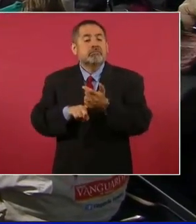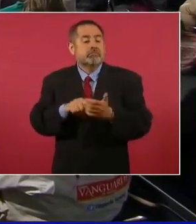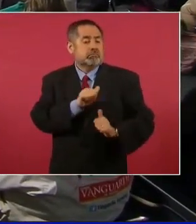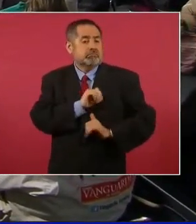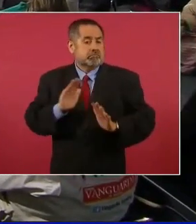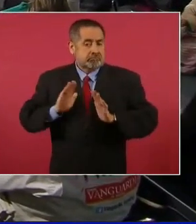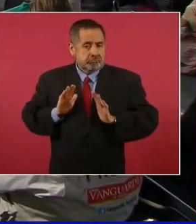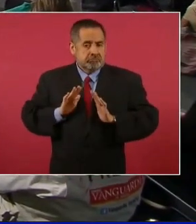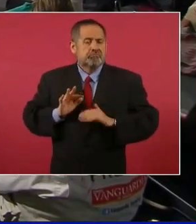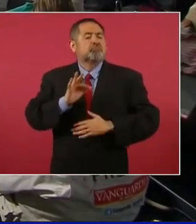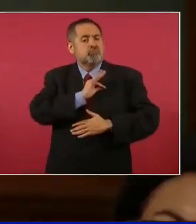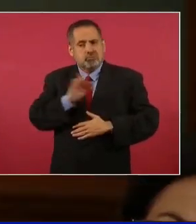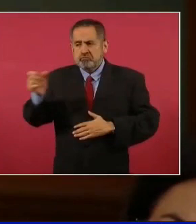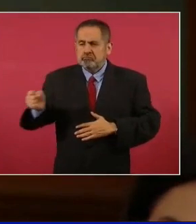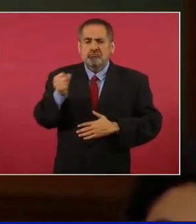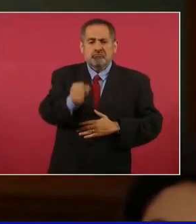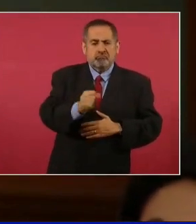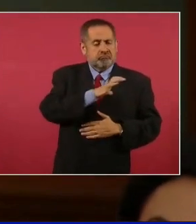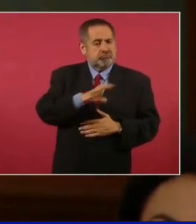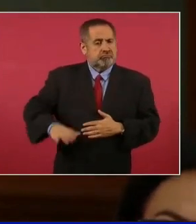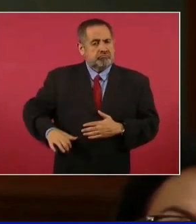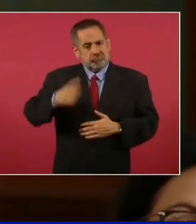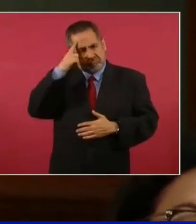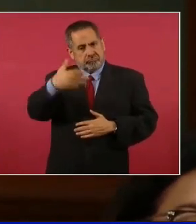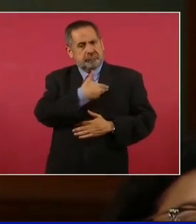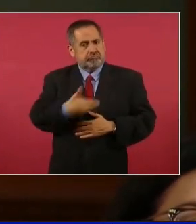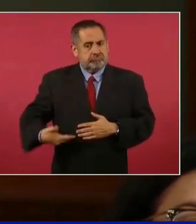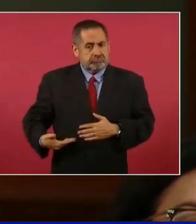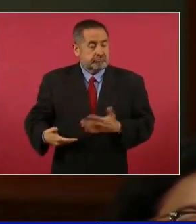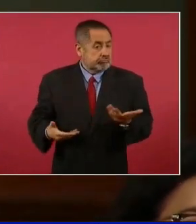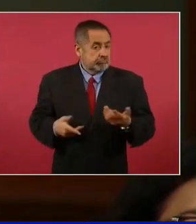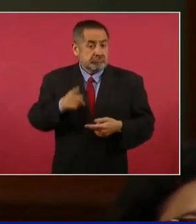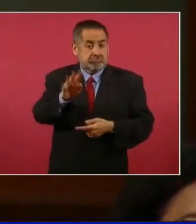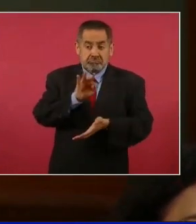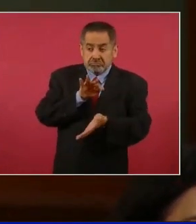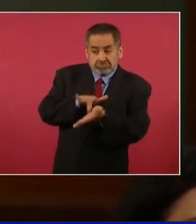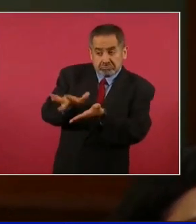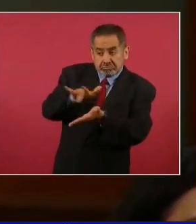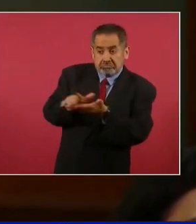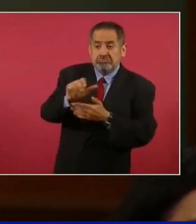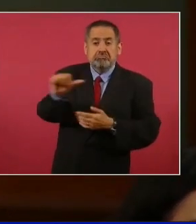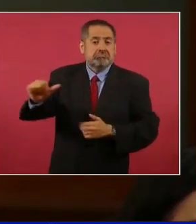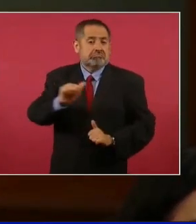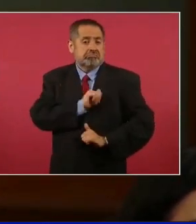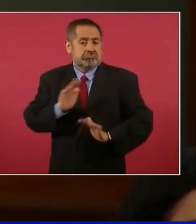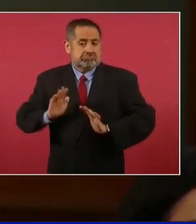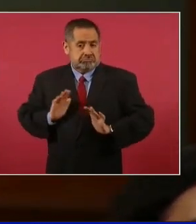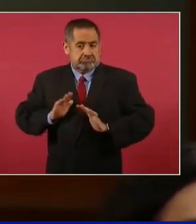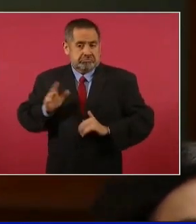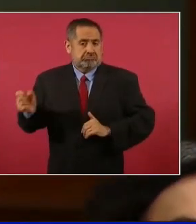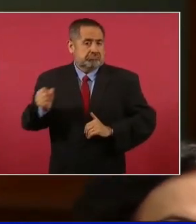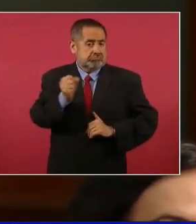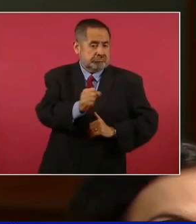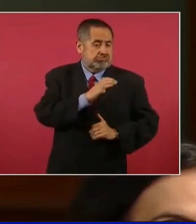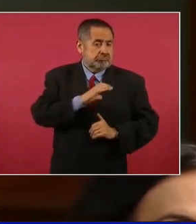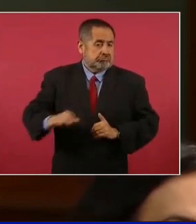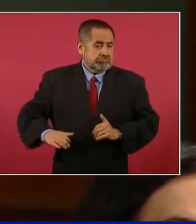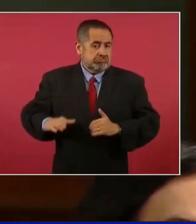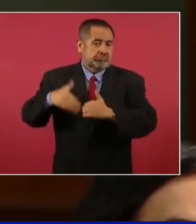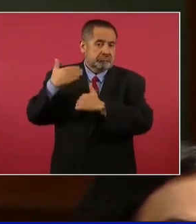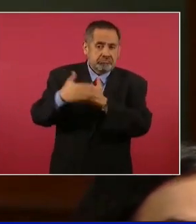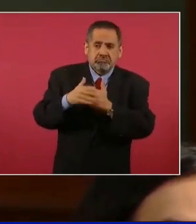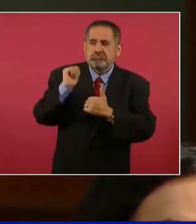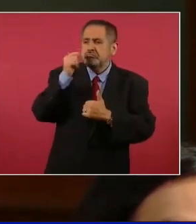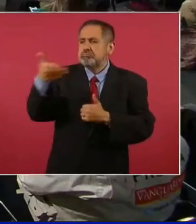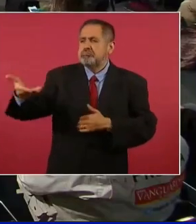puede ser candidato presidencial. Si usted apoyaría a un militar como candidato y si alguien le ha hecho